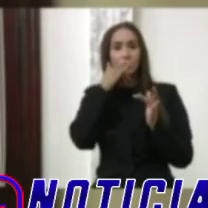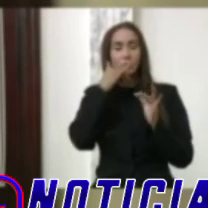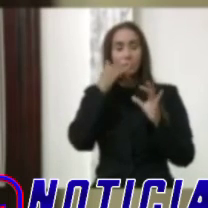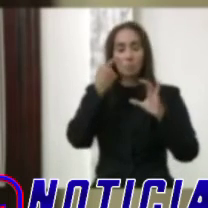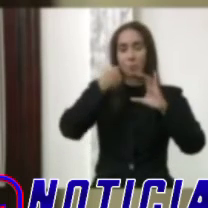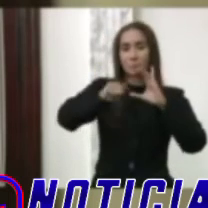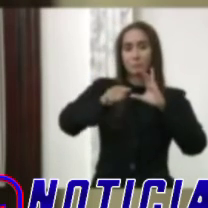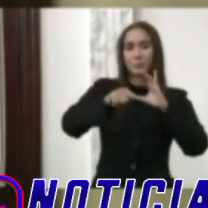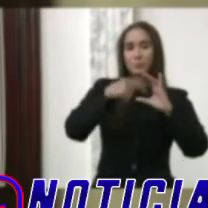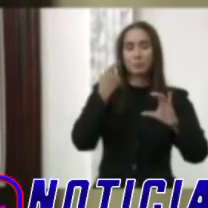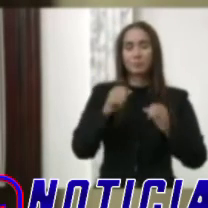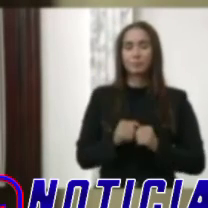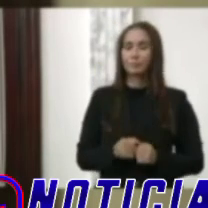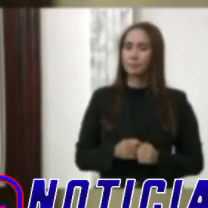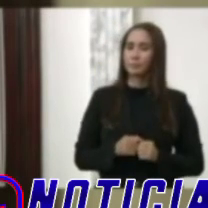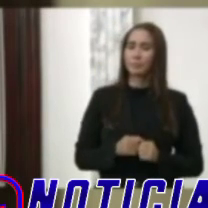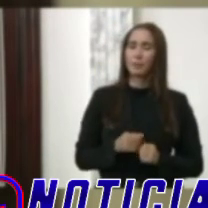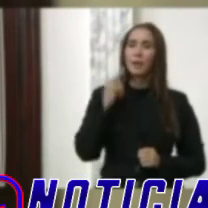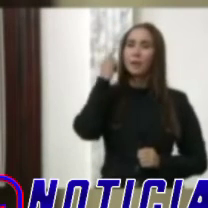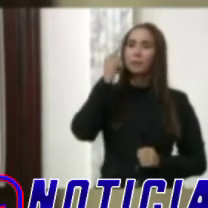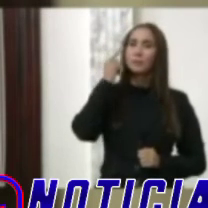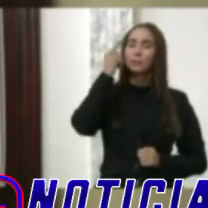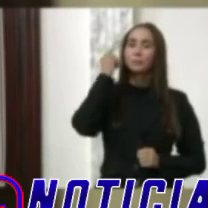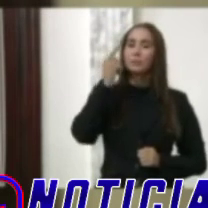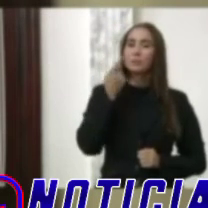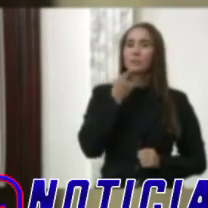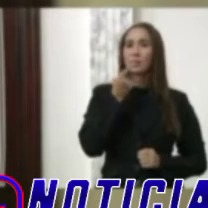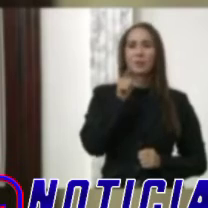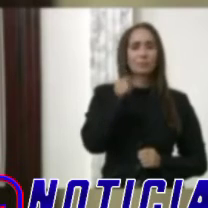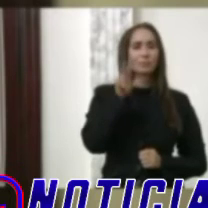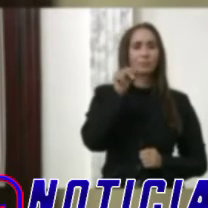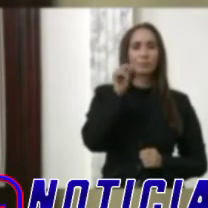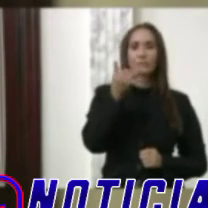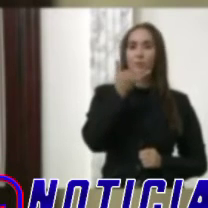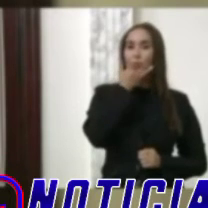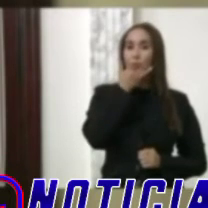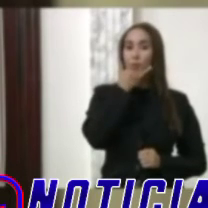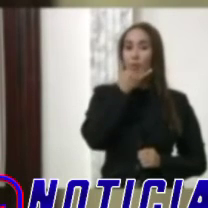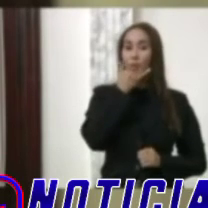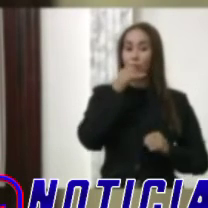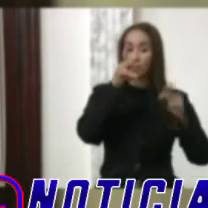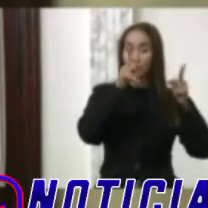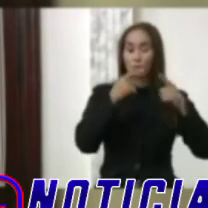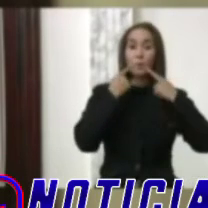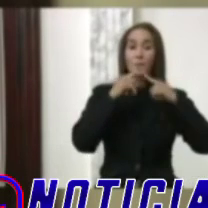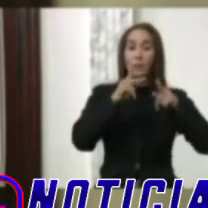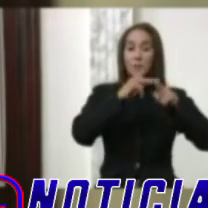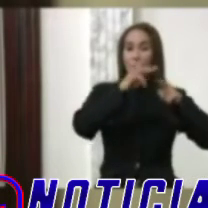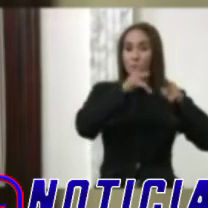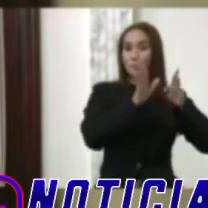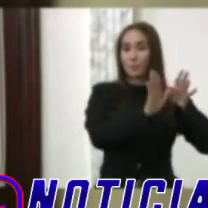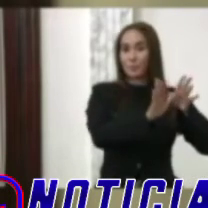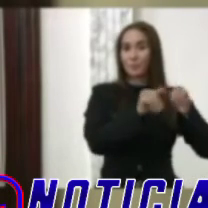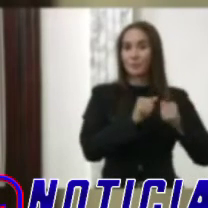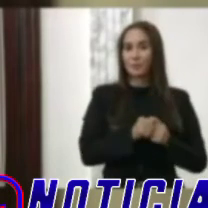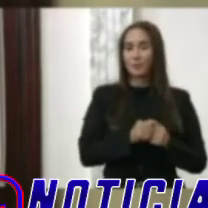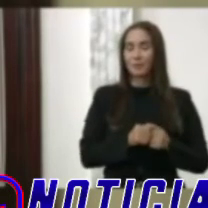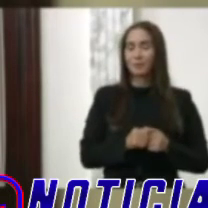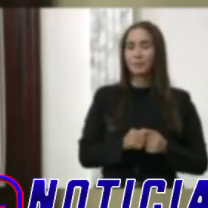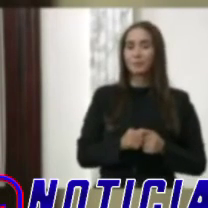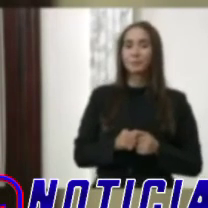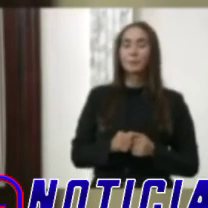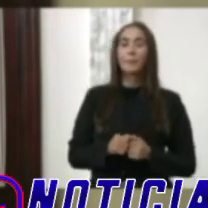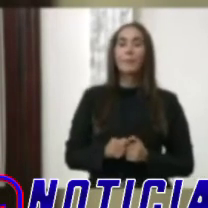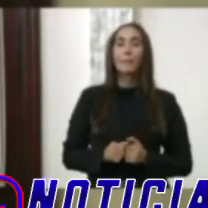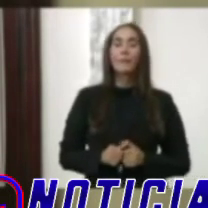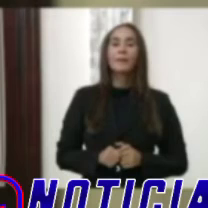entonces pensé que esta concepción era un error. Ahí están fenómenos tan inquietantes y peligrosos como la